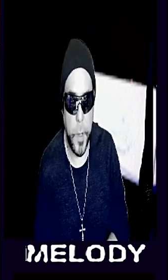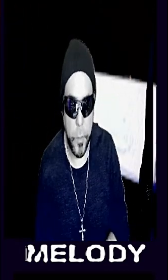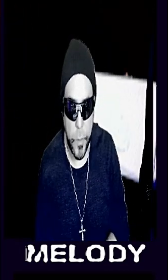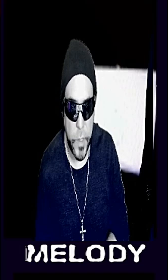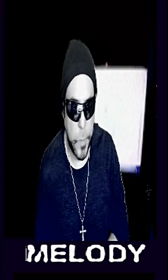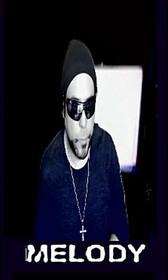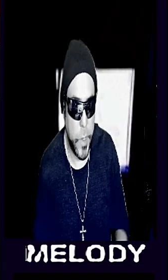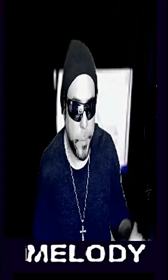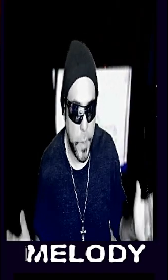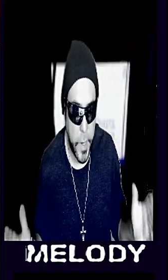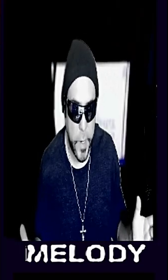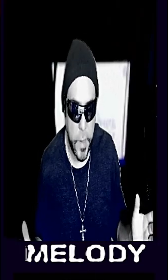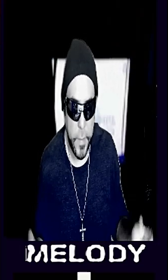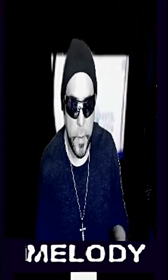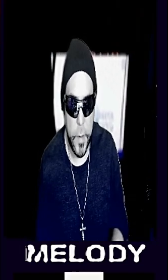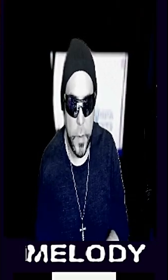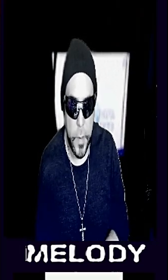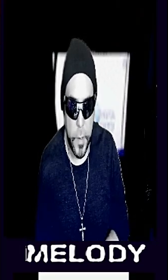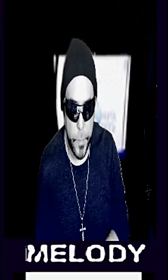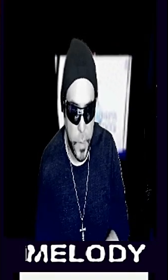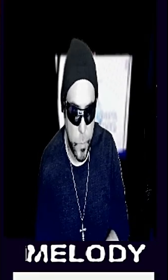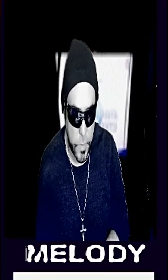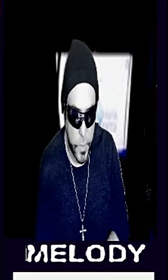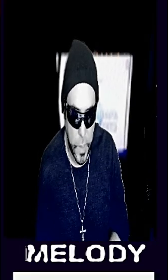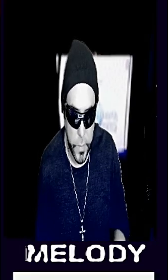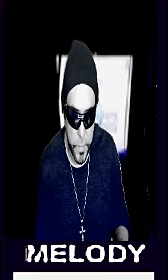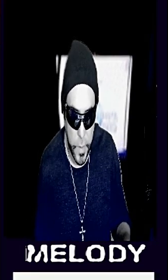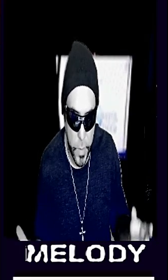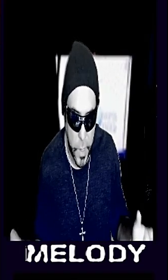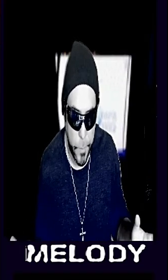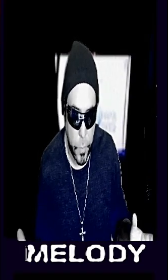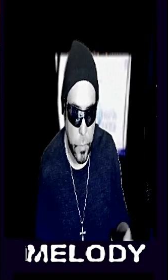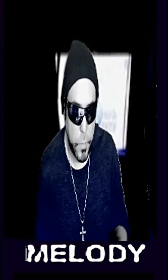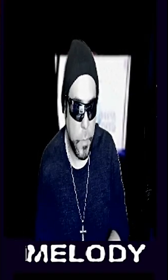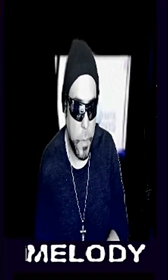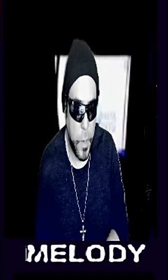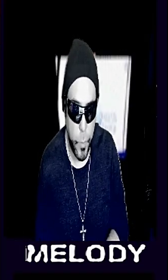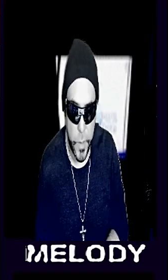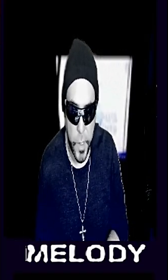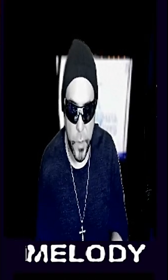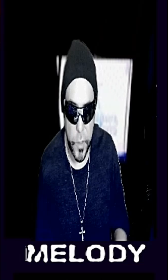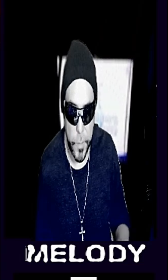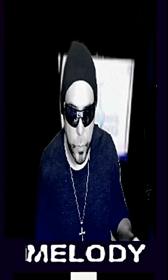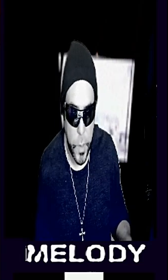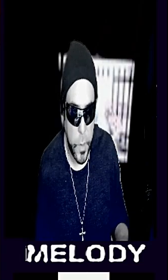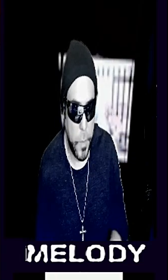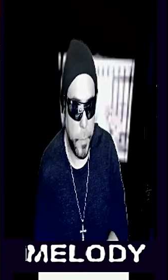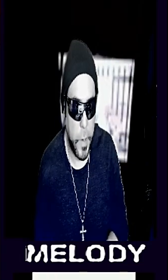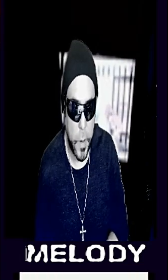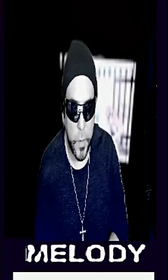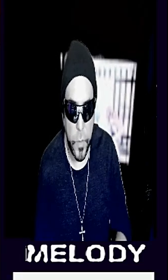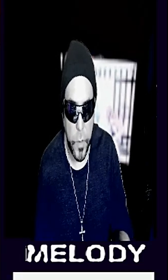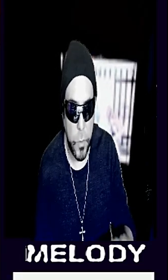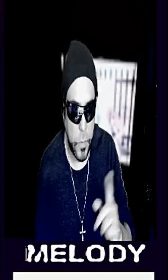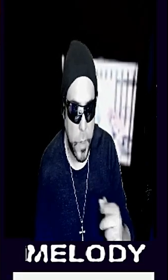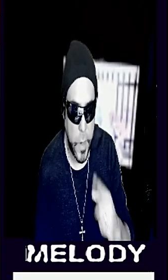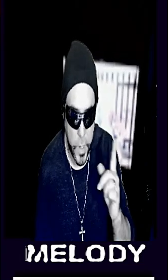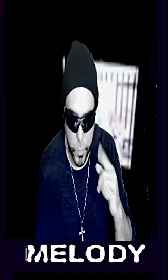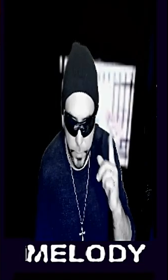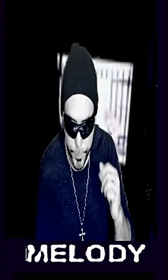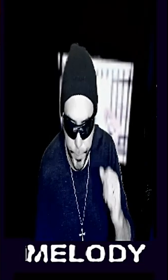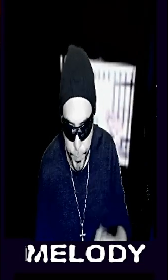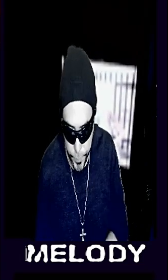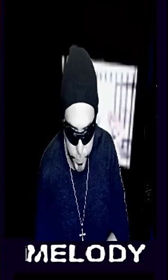Enhorabuena para toda nuestra República Mexicana. Queremos que sea un ejemplo la política de Andrés Manuel para el resto del